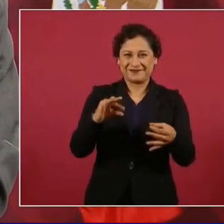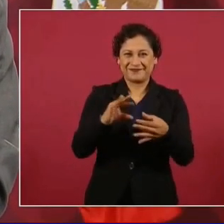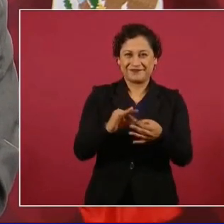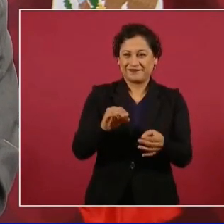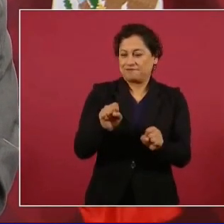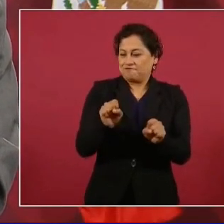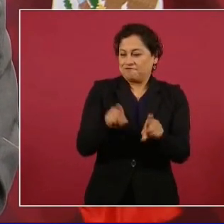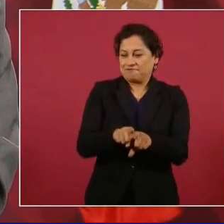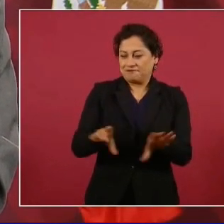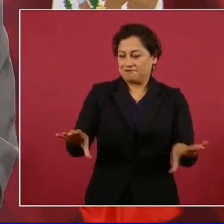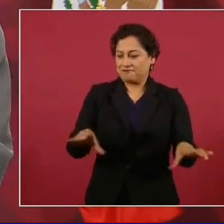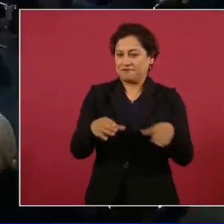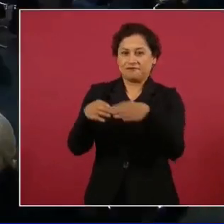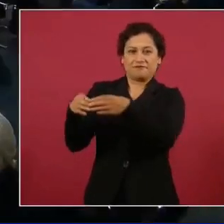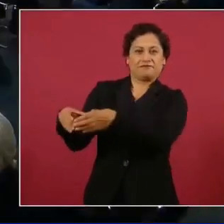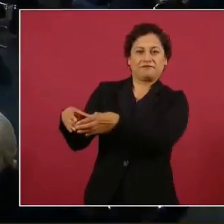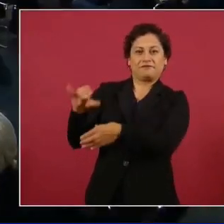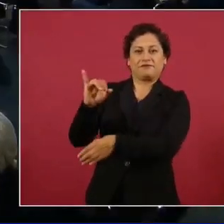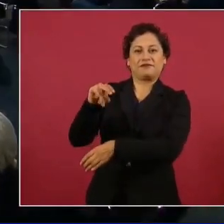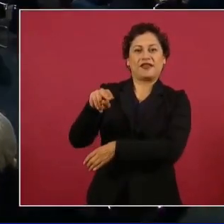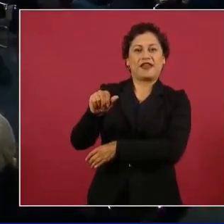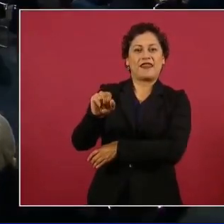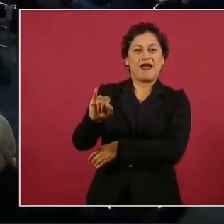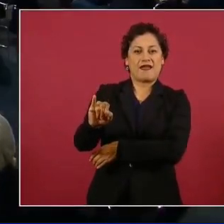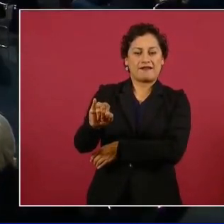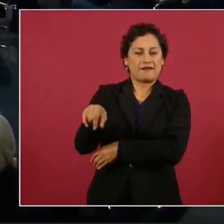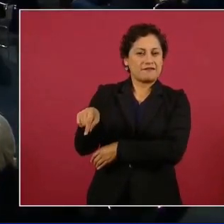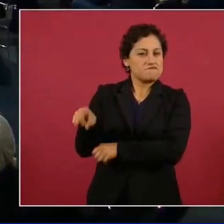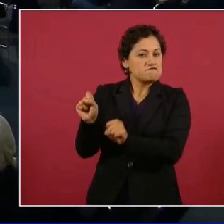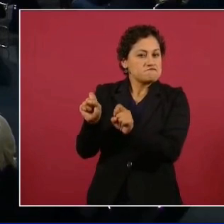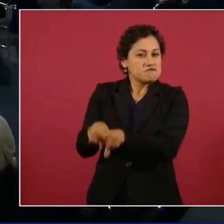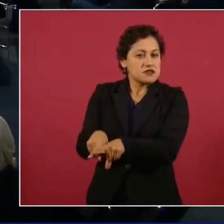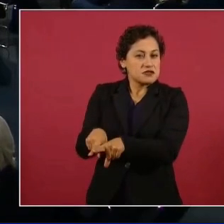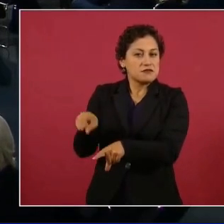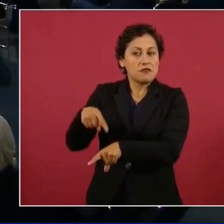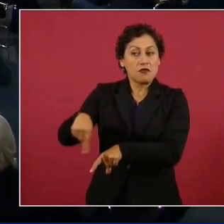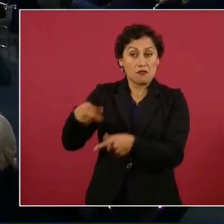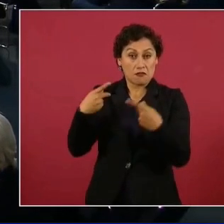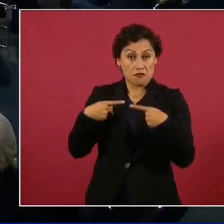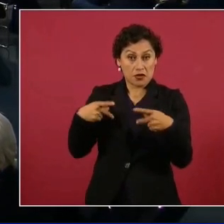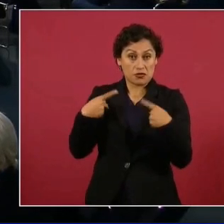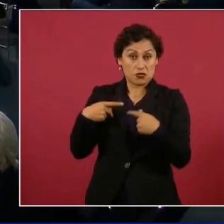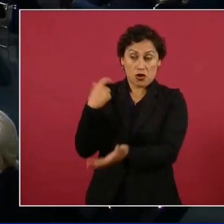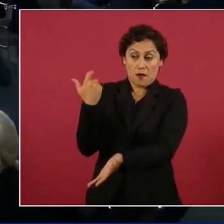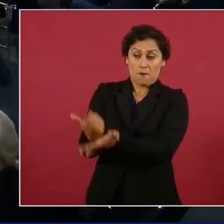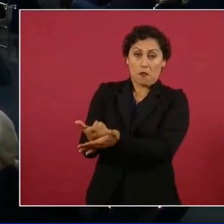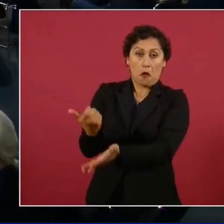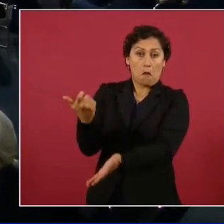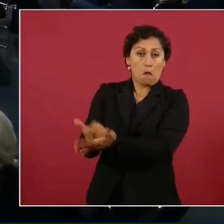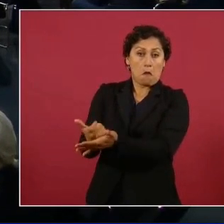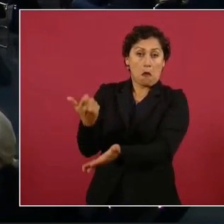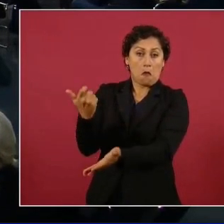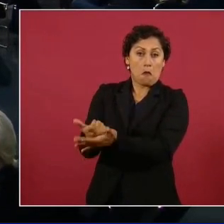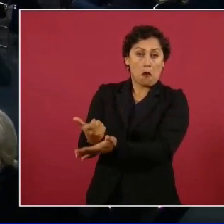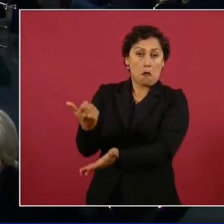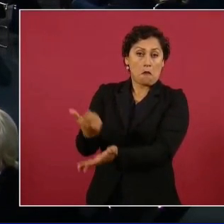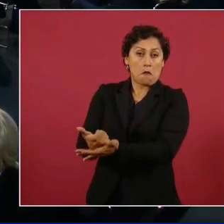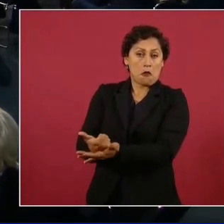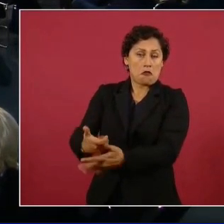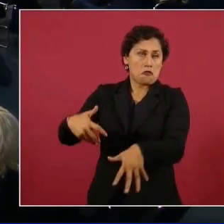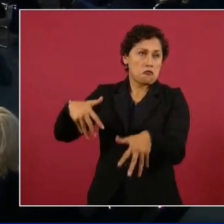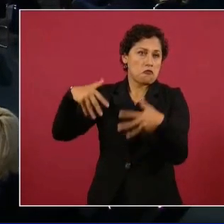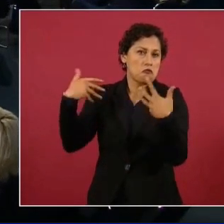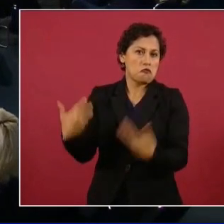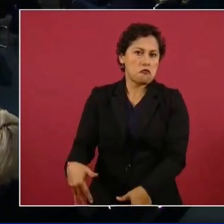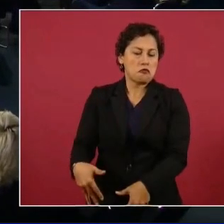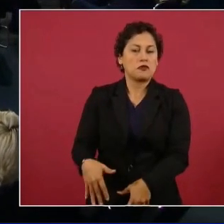mismo. Y unos sueldazos en todos estos organismos. Un día,